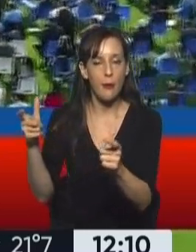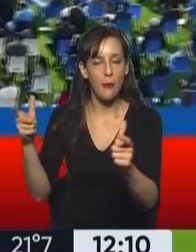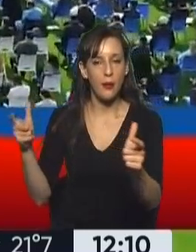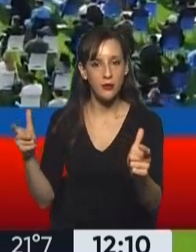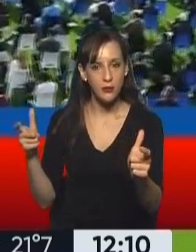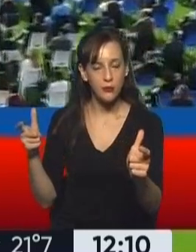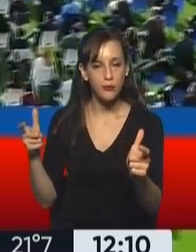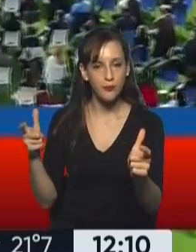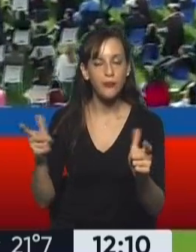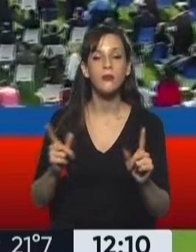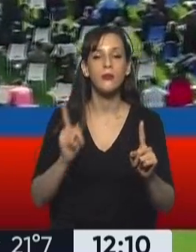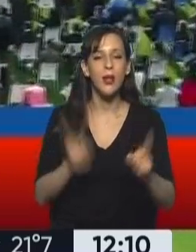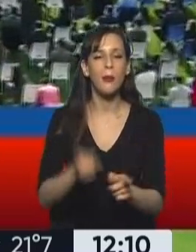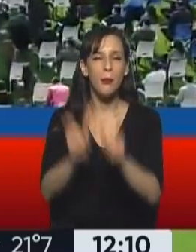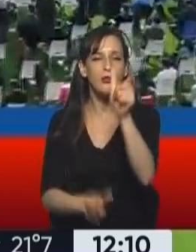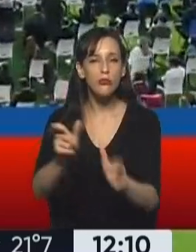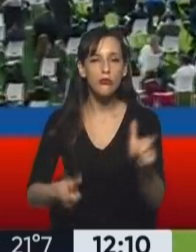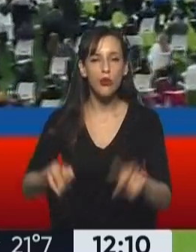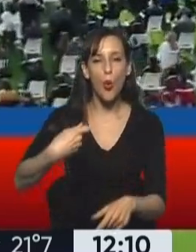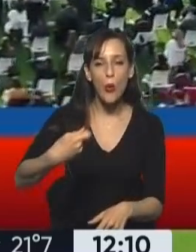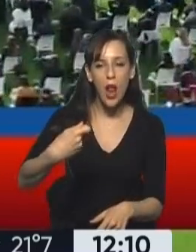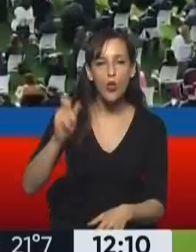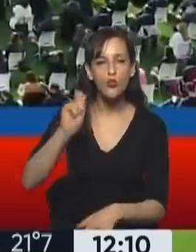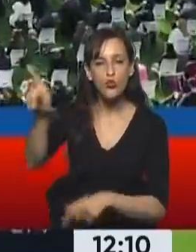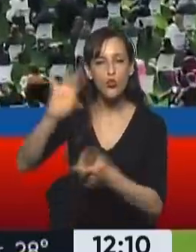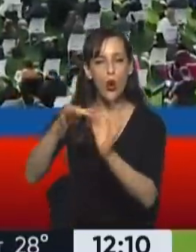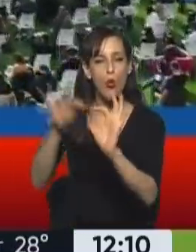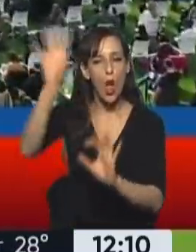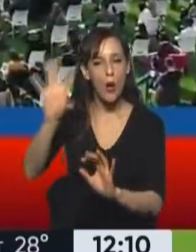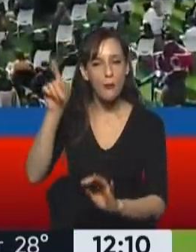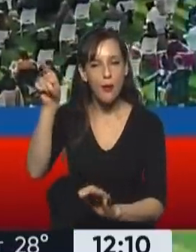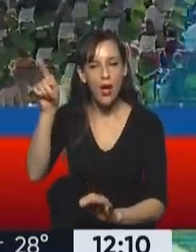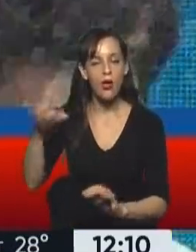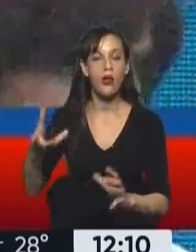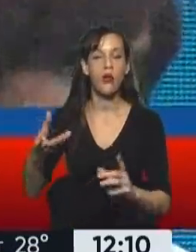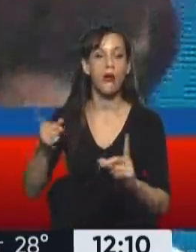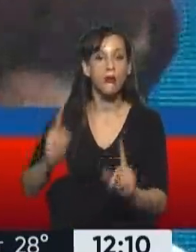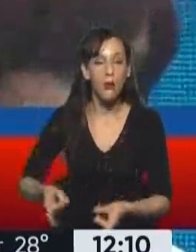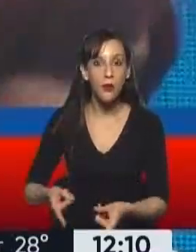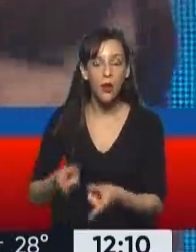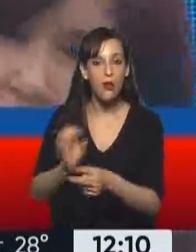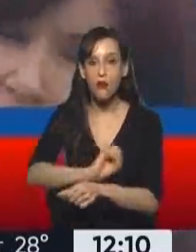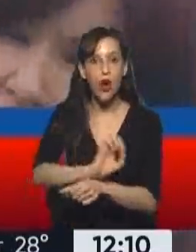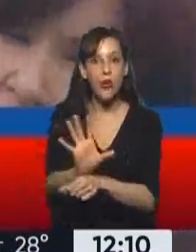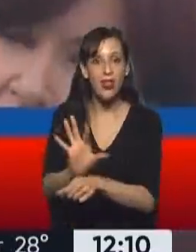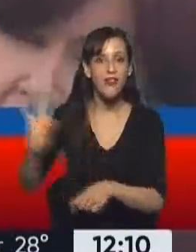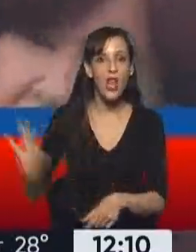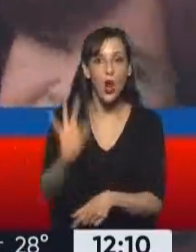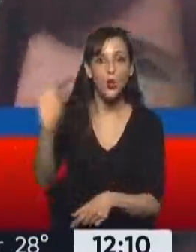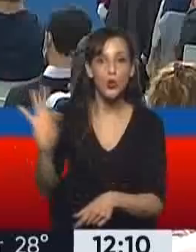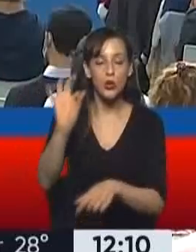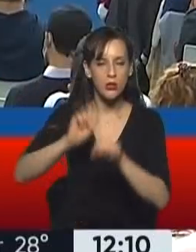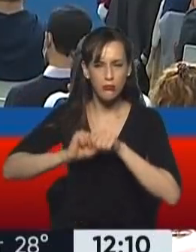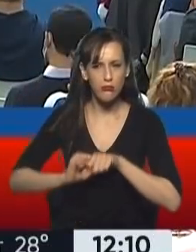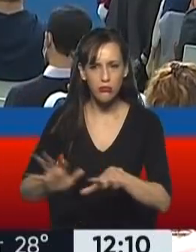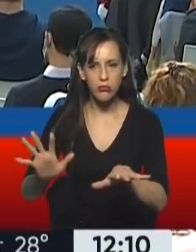donde estaban los jubilados y jubiladas europeos que pasaba el virus y arrasaba con todo. Me acuerdo